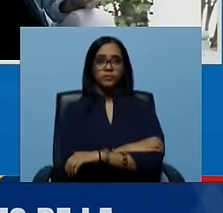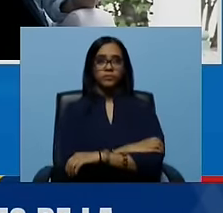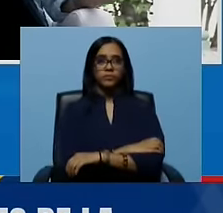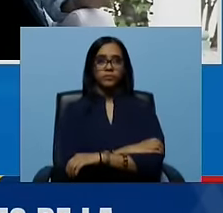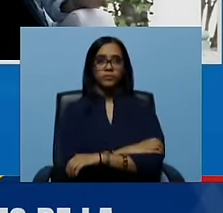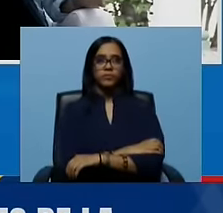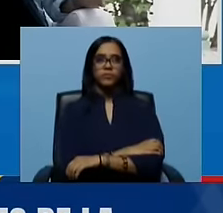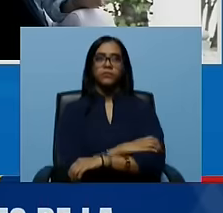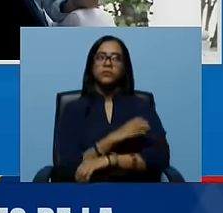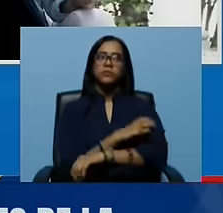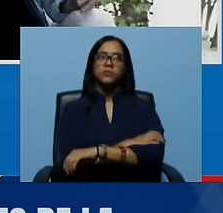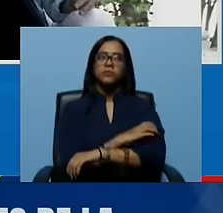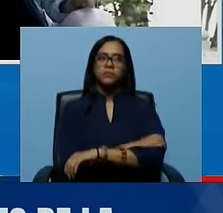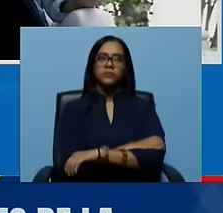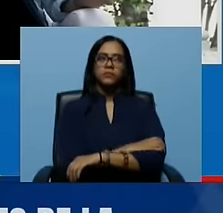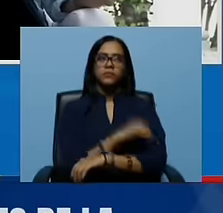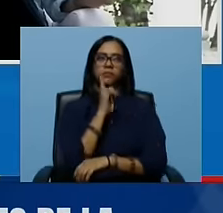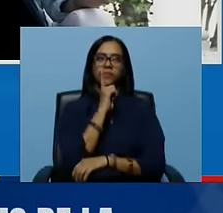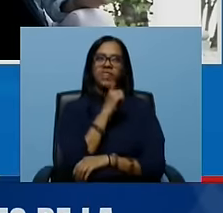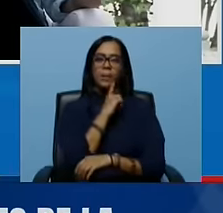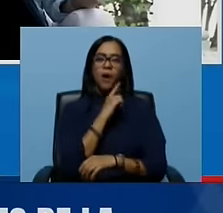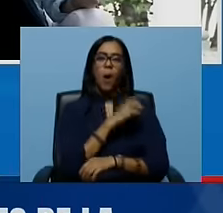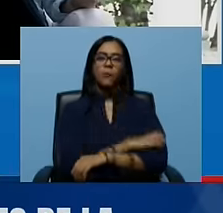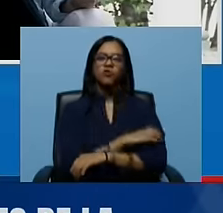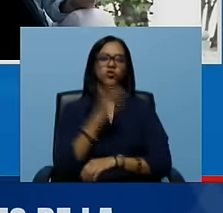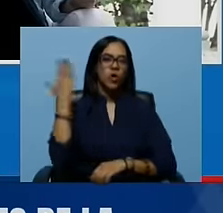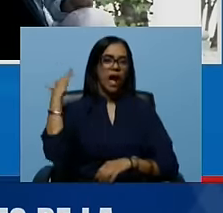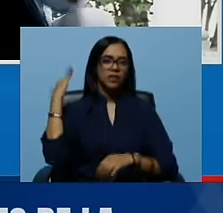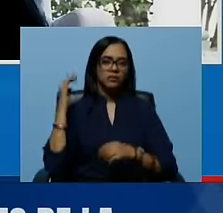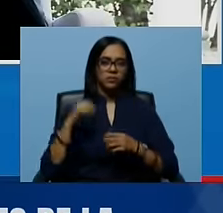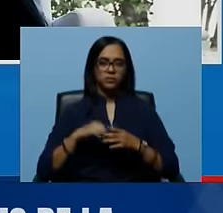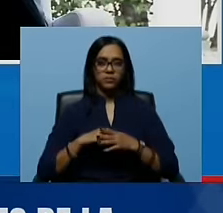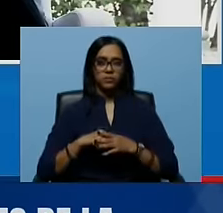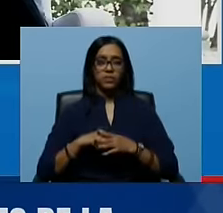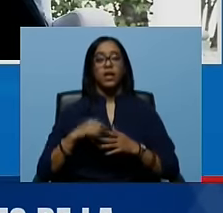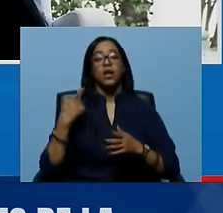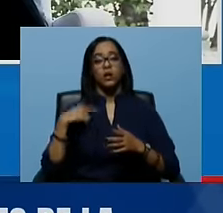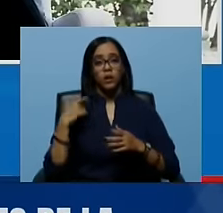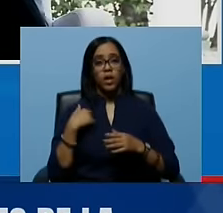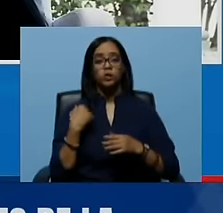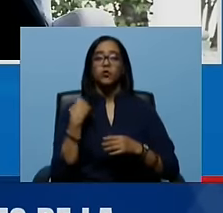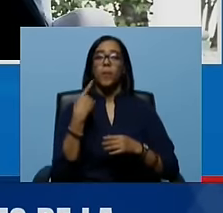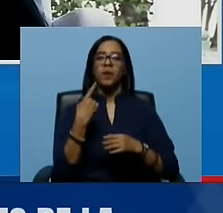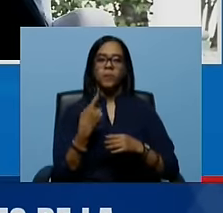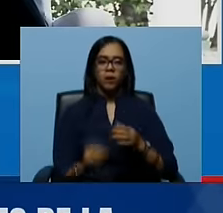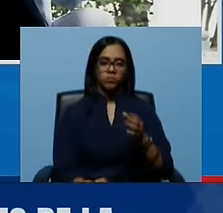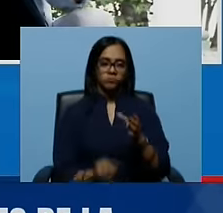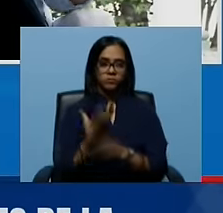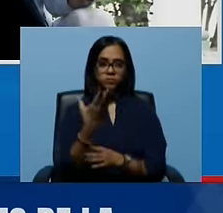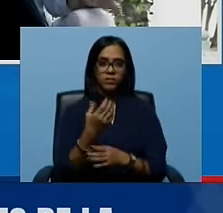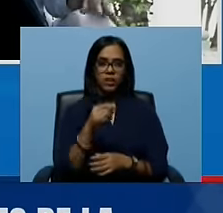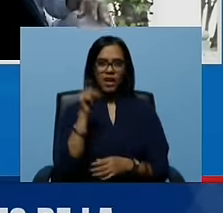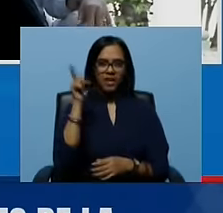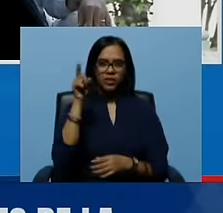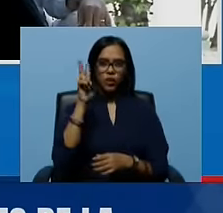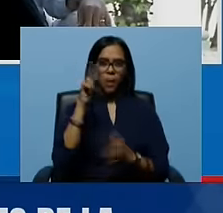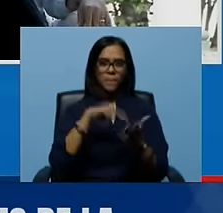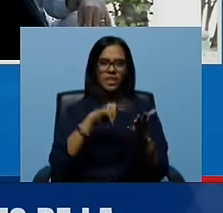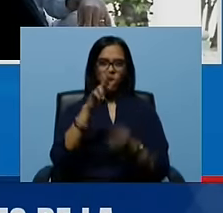cuando la extrema derecha se llamaba oposición, y tuvieron sus primeros brotes por allá en el 2002,